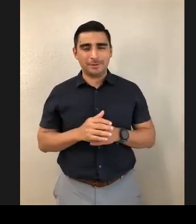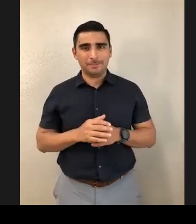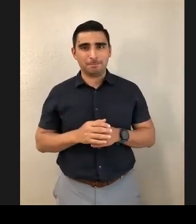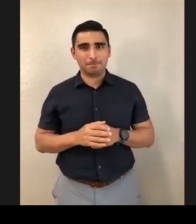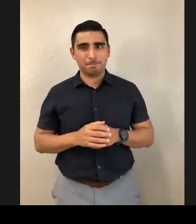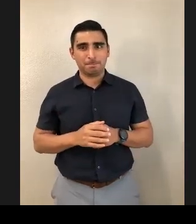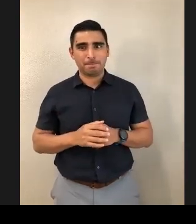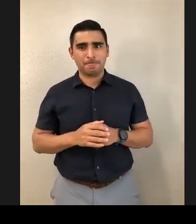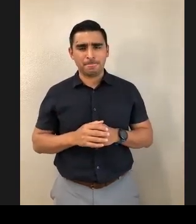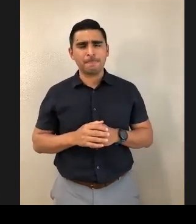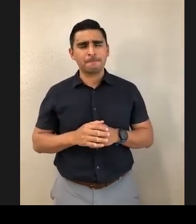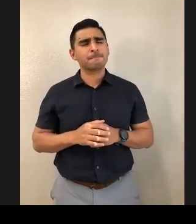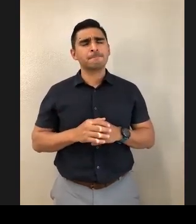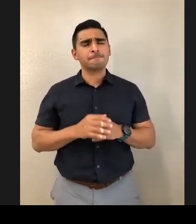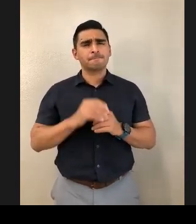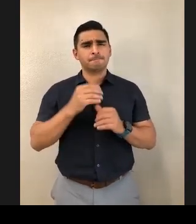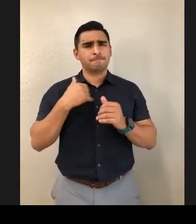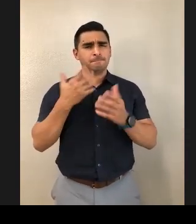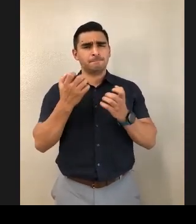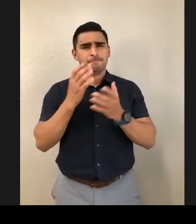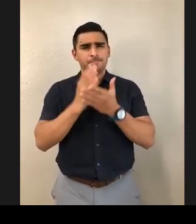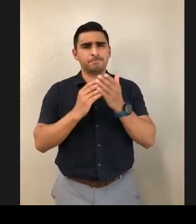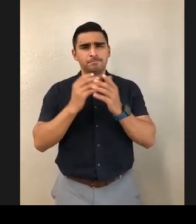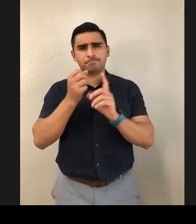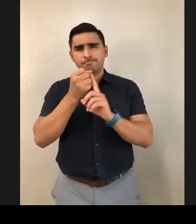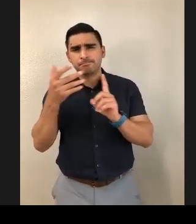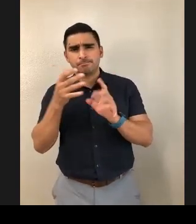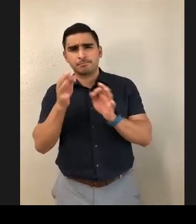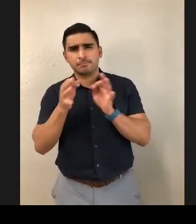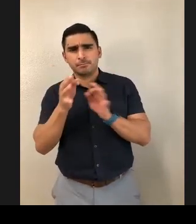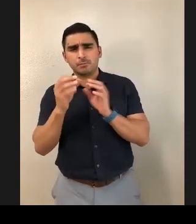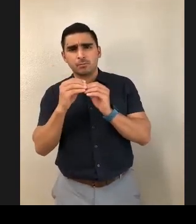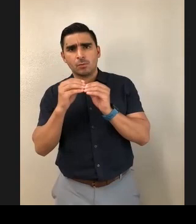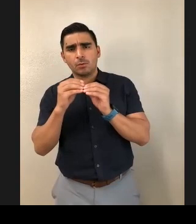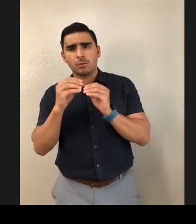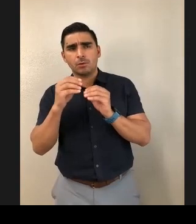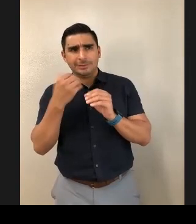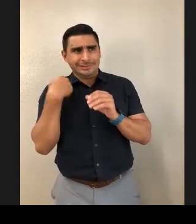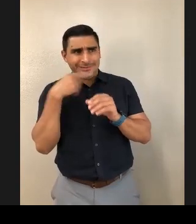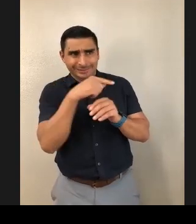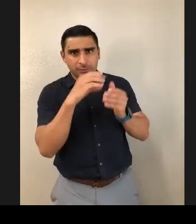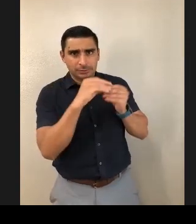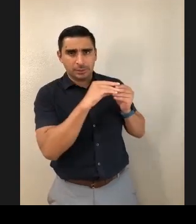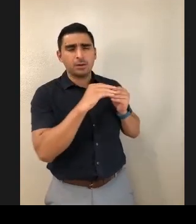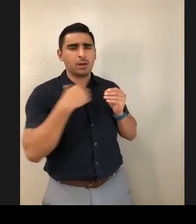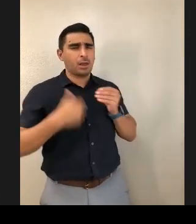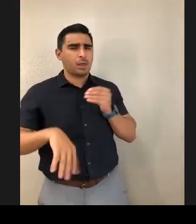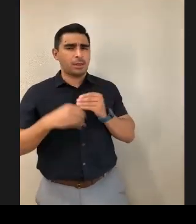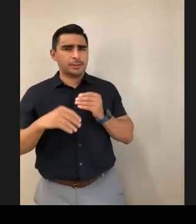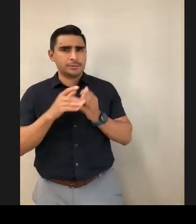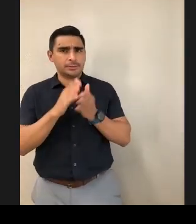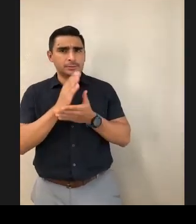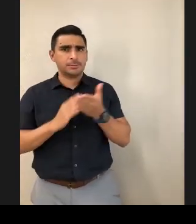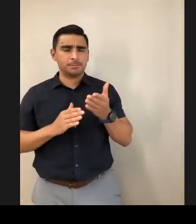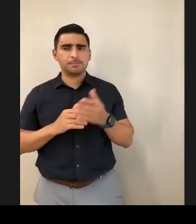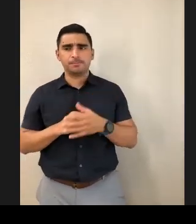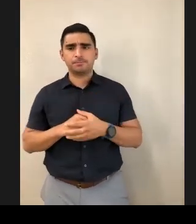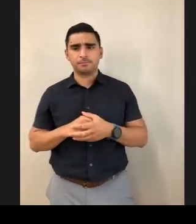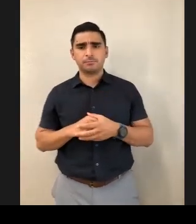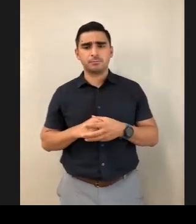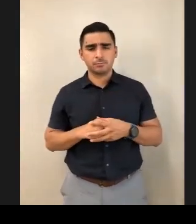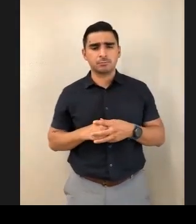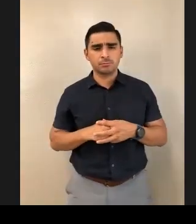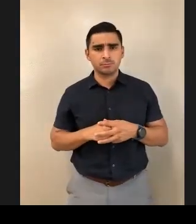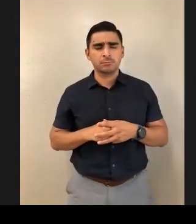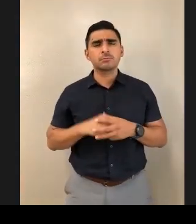básicamente dieron en el clavo, pero tengo algunos pensamientos sobre lo que ellas